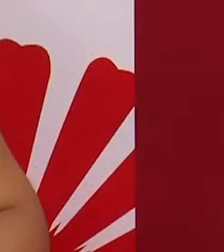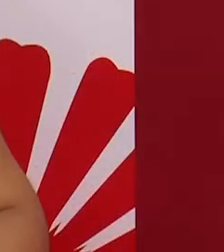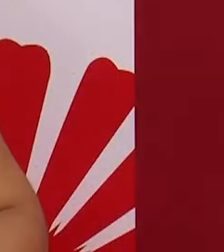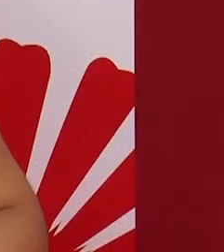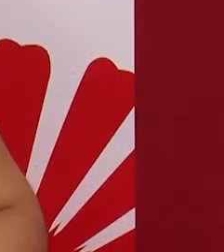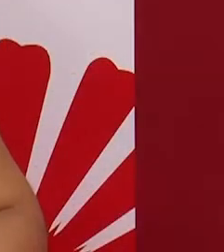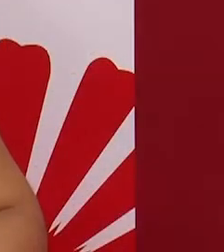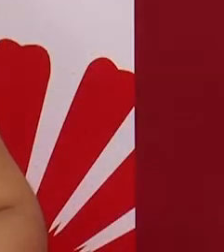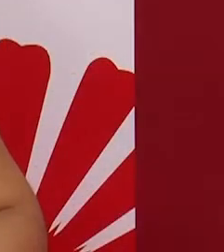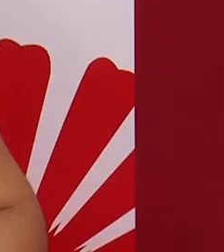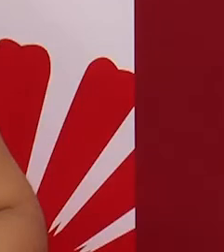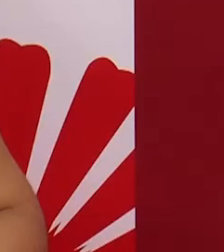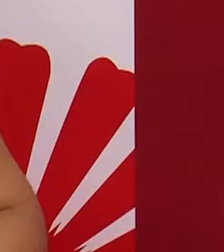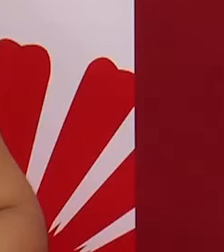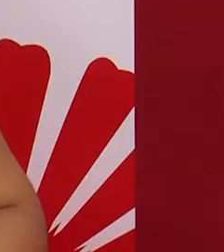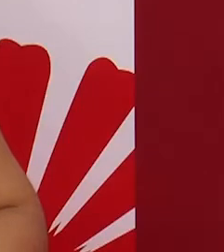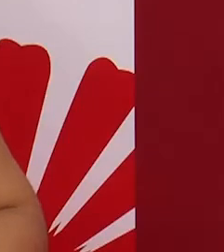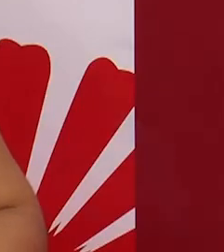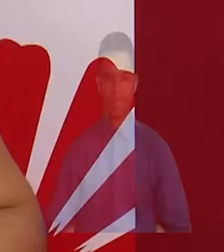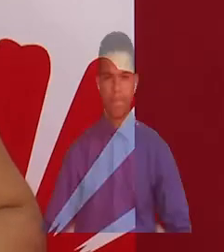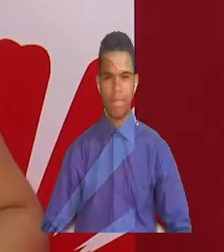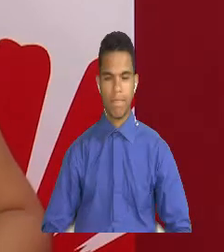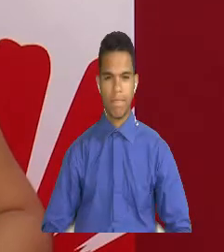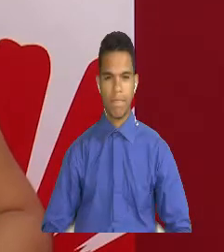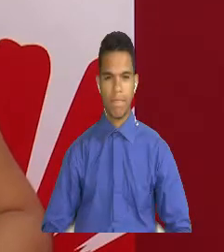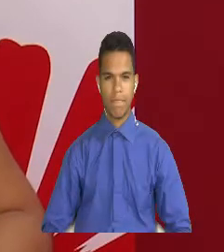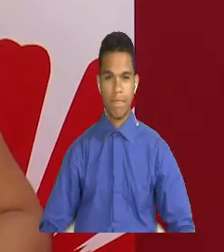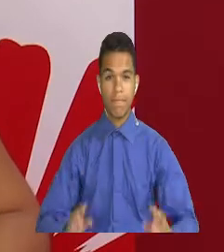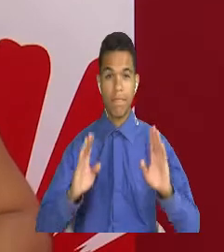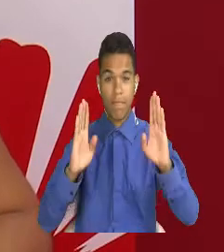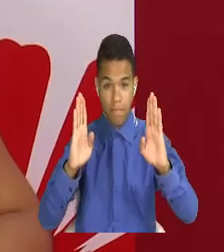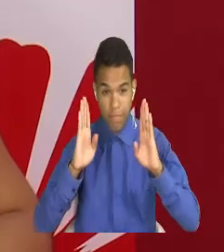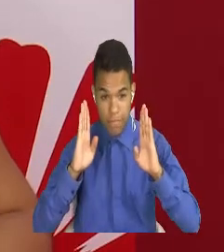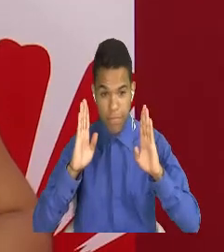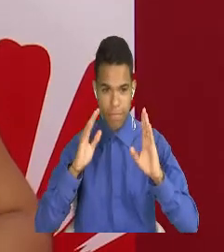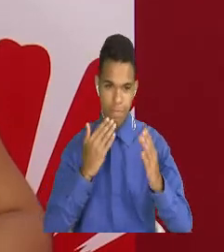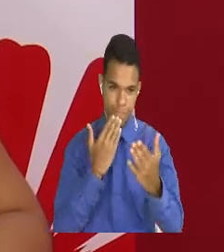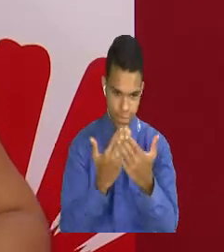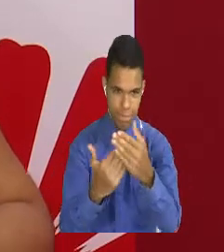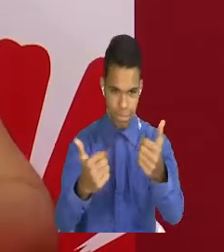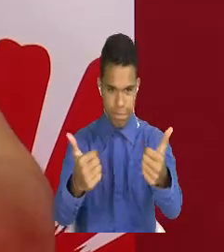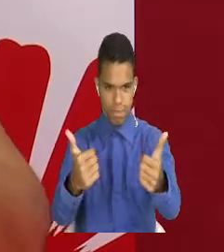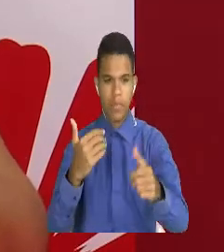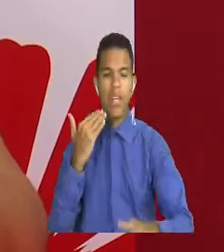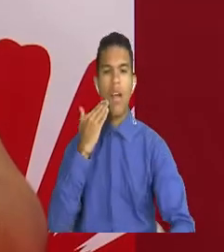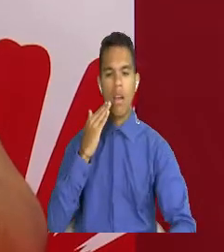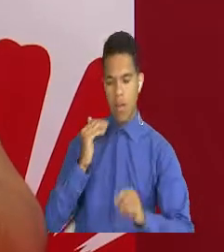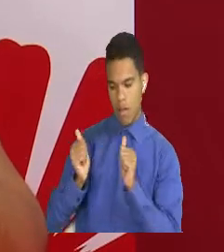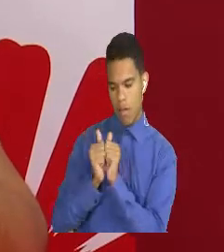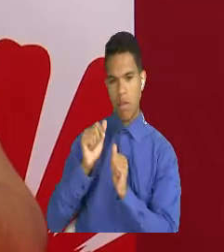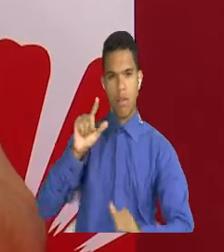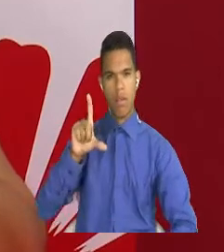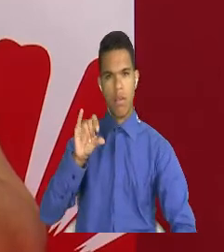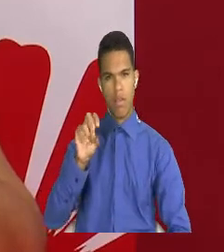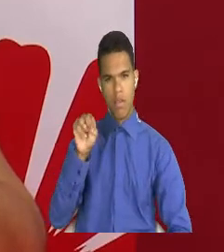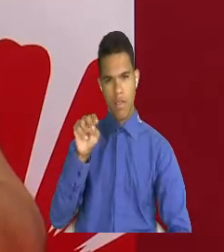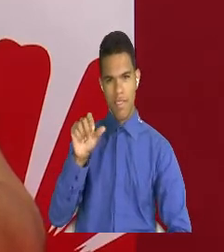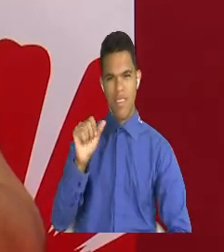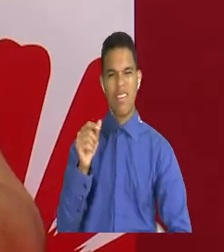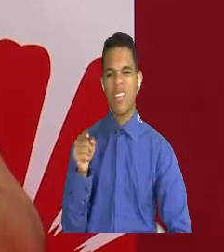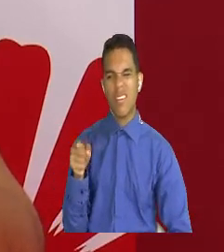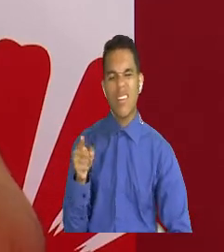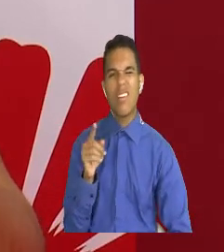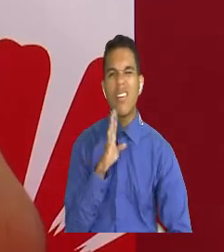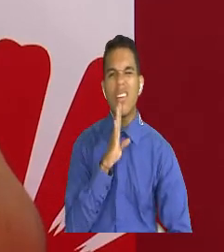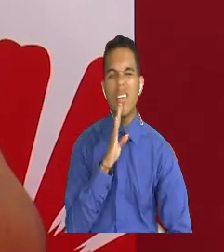Y a ustedes muchísimas gracias por continuar con nosotros aquí en casa. Estamos hablando con Lina Yate. Ella es una de los tres jóvenes empresarios